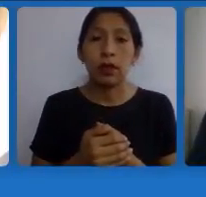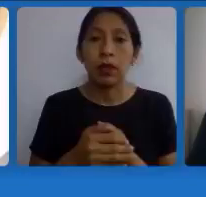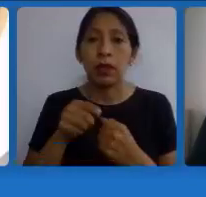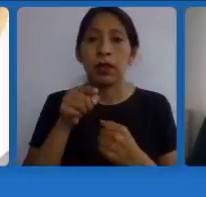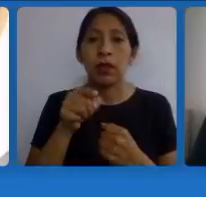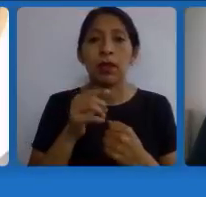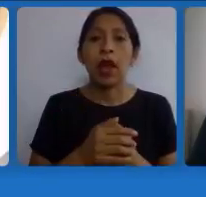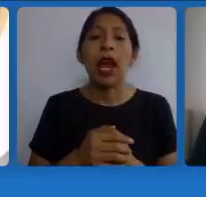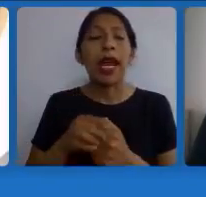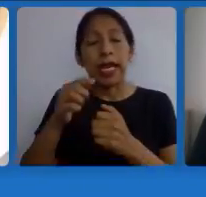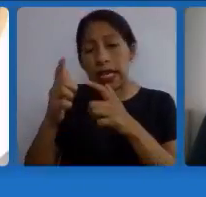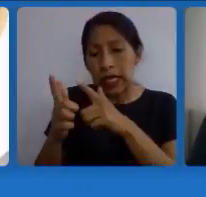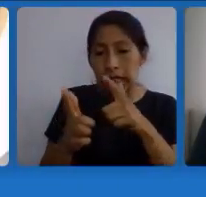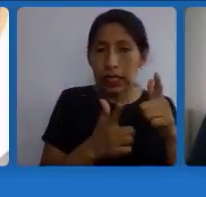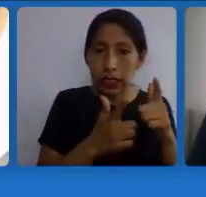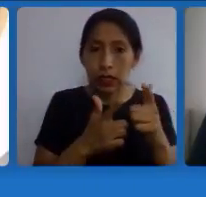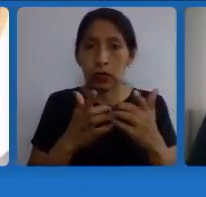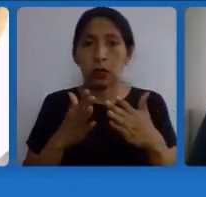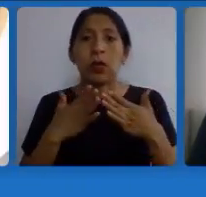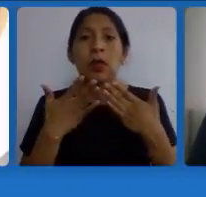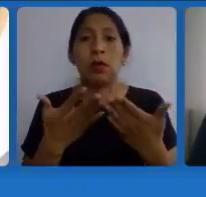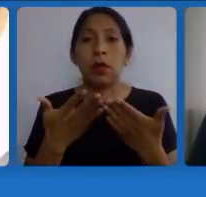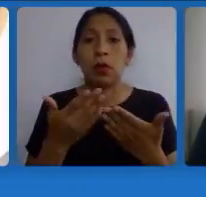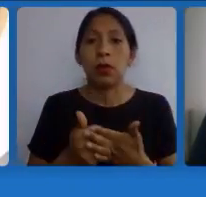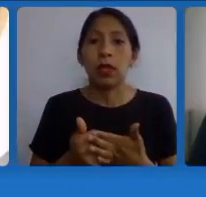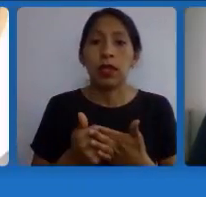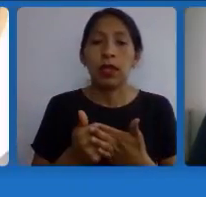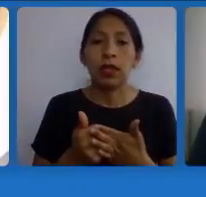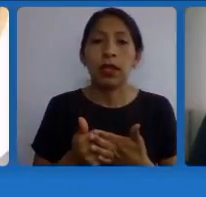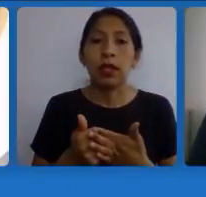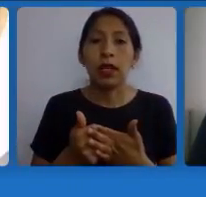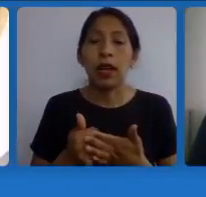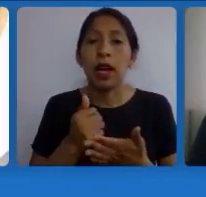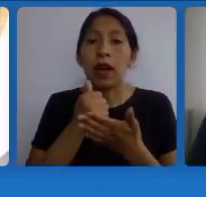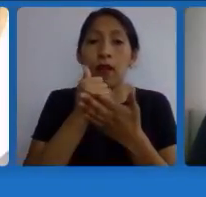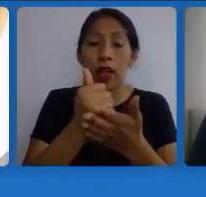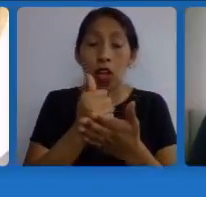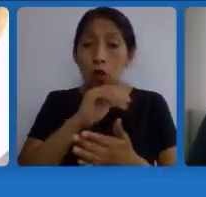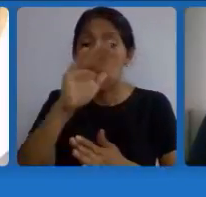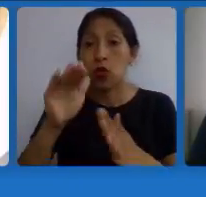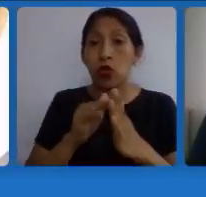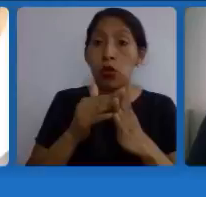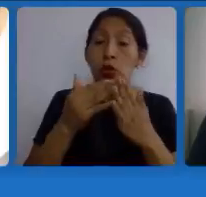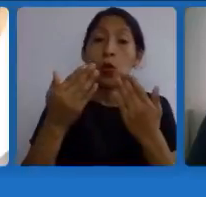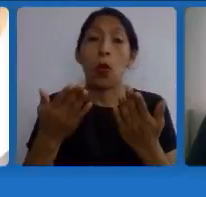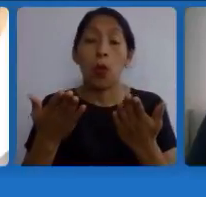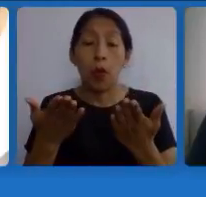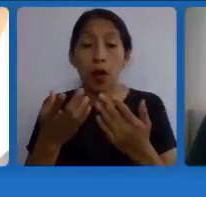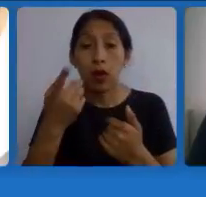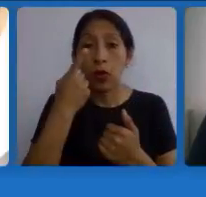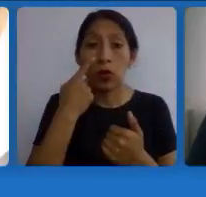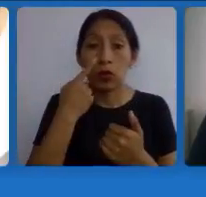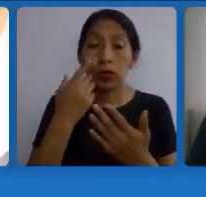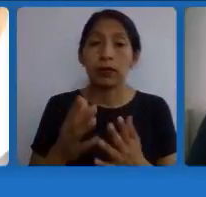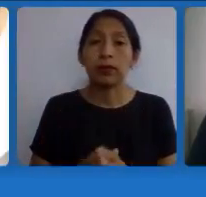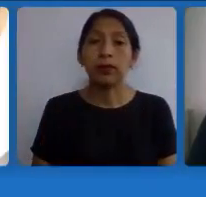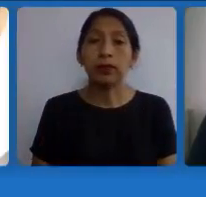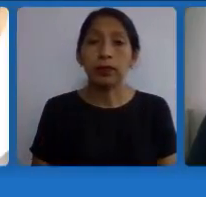la disposición para poder brindar todo este mix, va a ser más atractivo para este